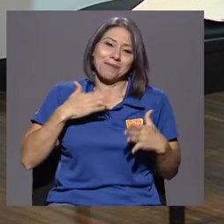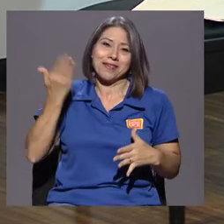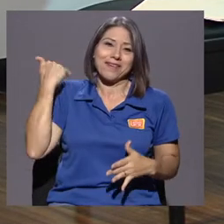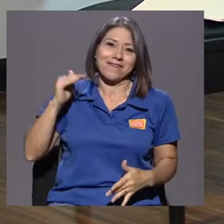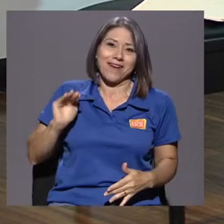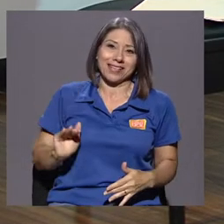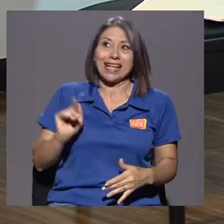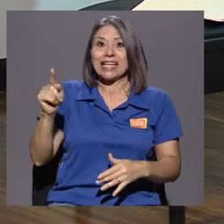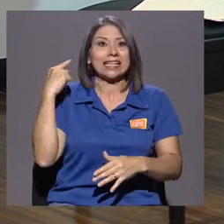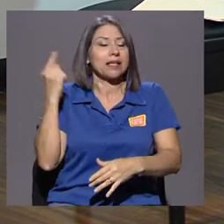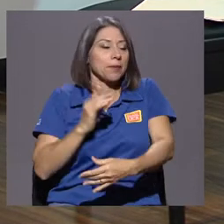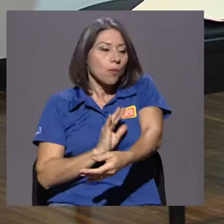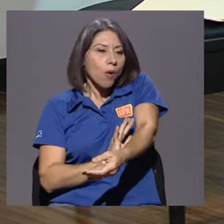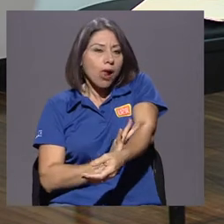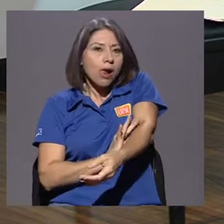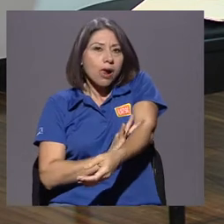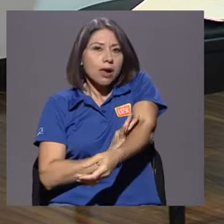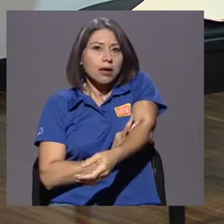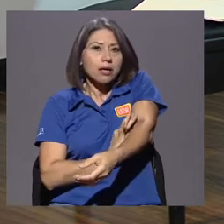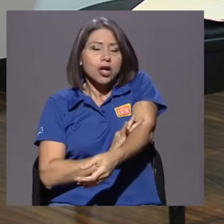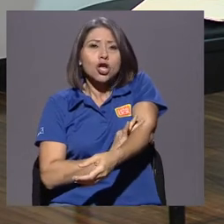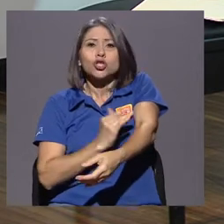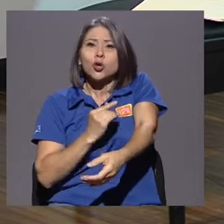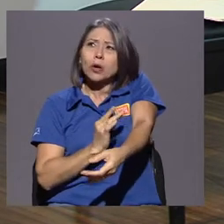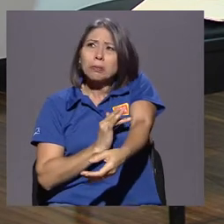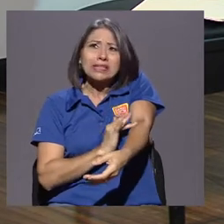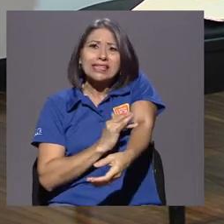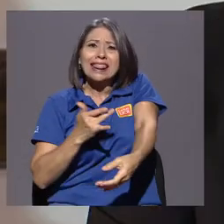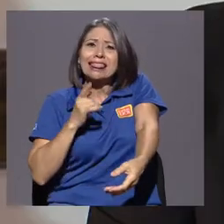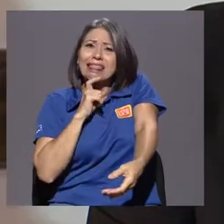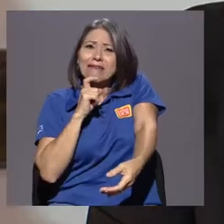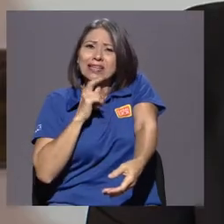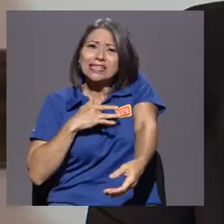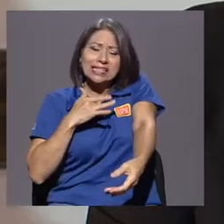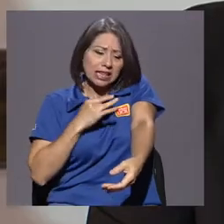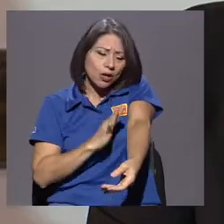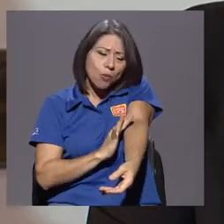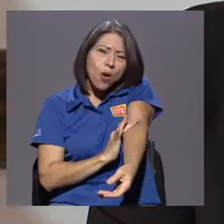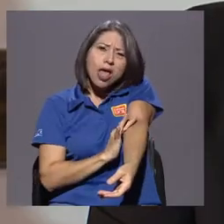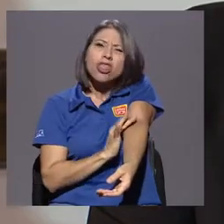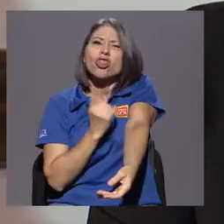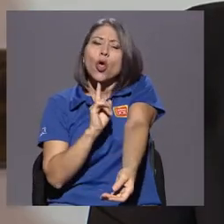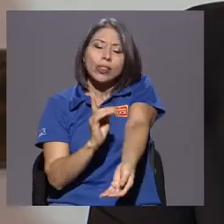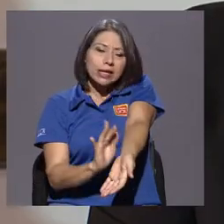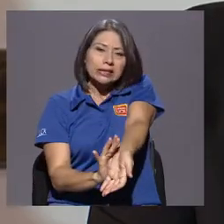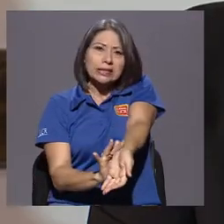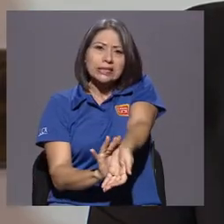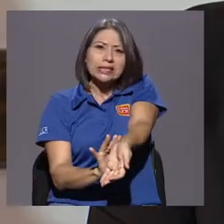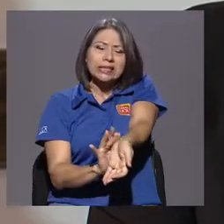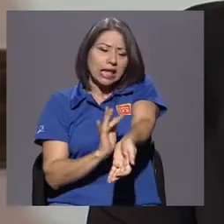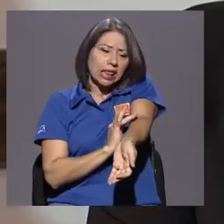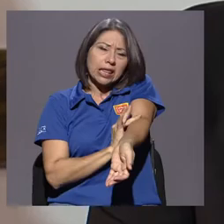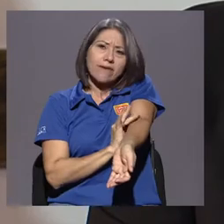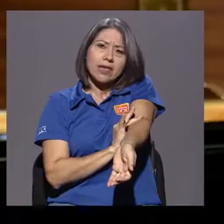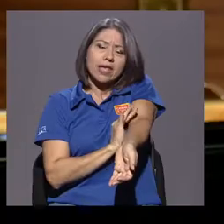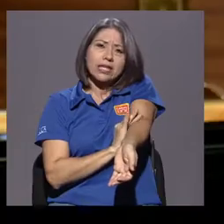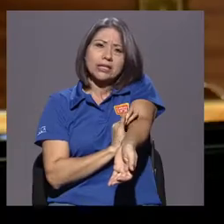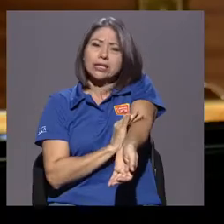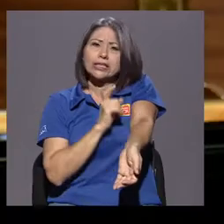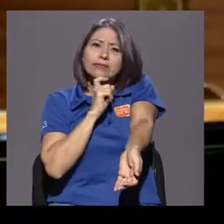tomaba las venas yo tenía venas muy tenue eran difíciles de tomar venas de niño ella era pediatra